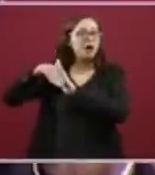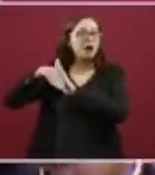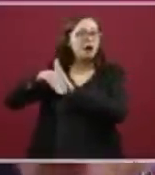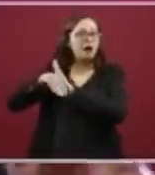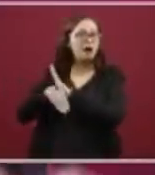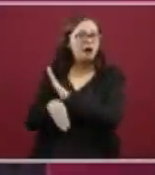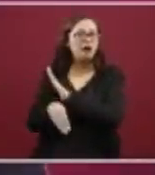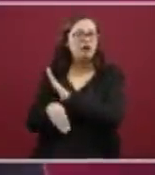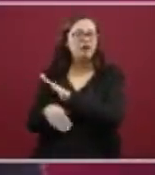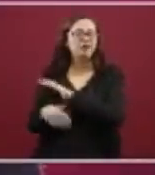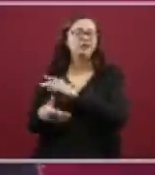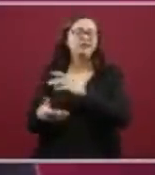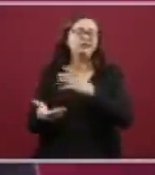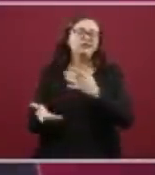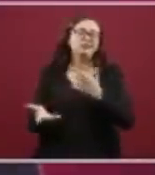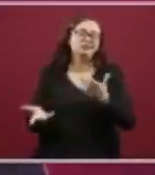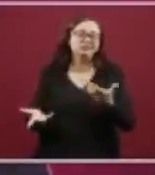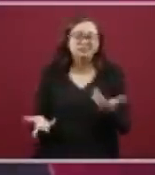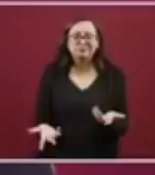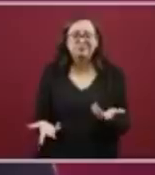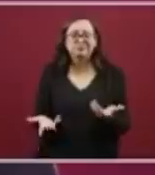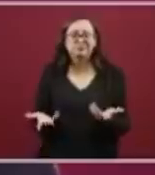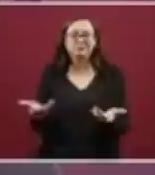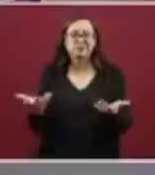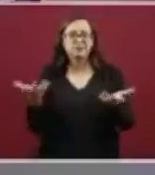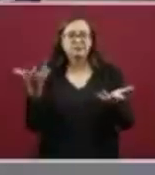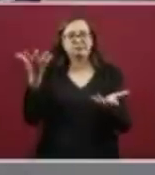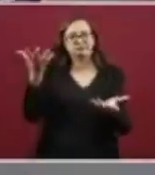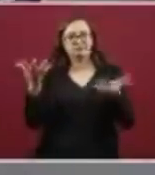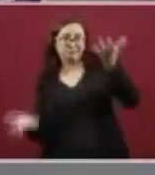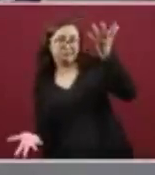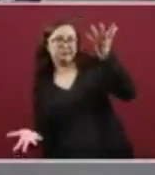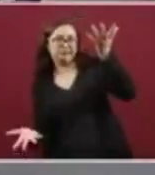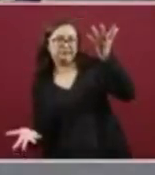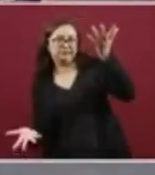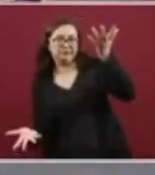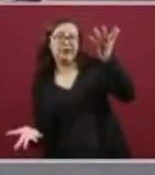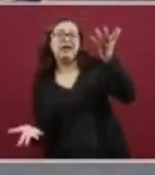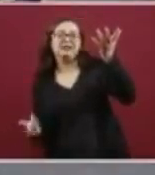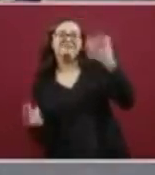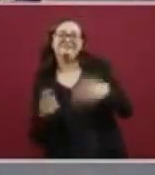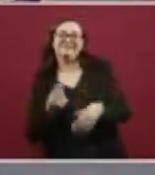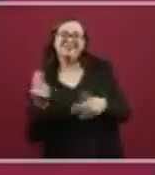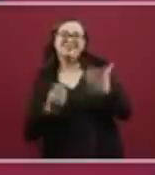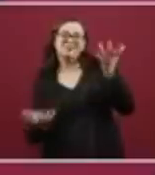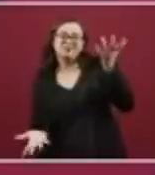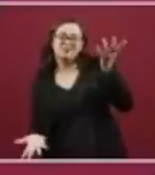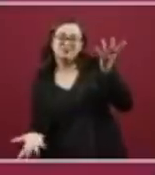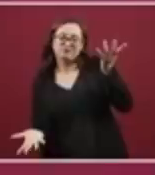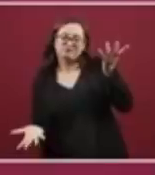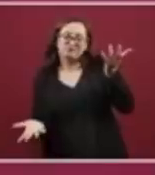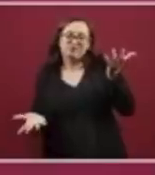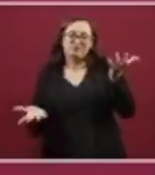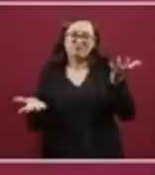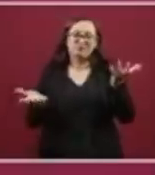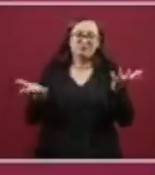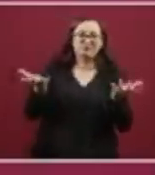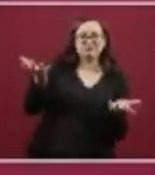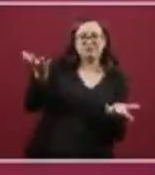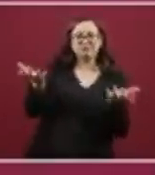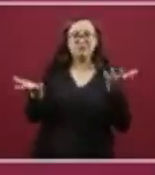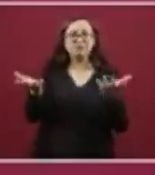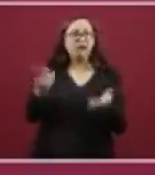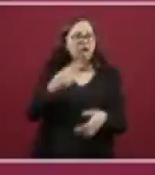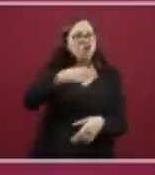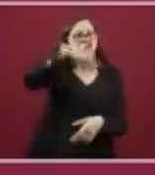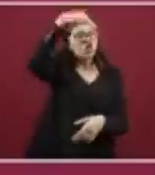Entonces, era un desbalance. Lo que estamos buscando ahora es equilibrar. No quiere decir quitarle al